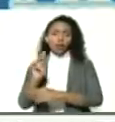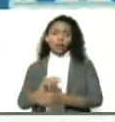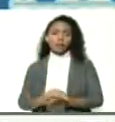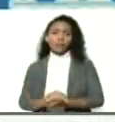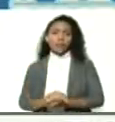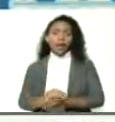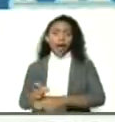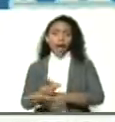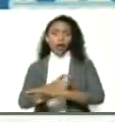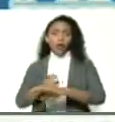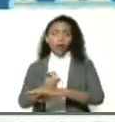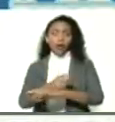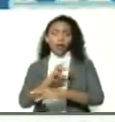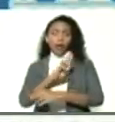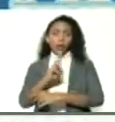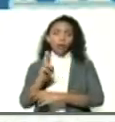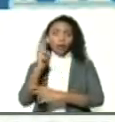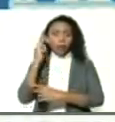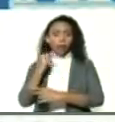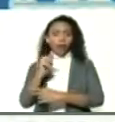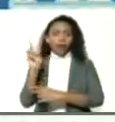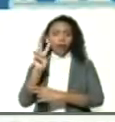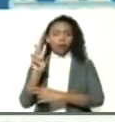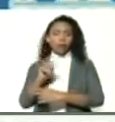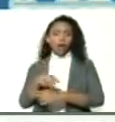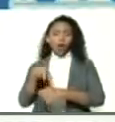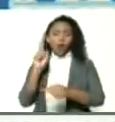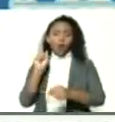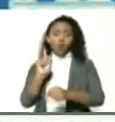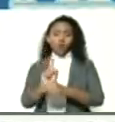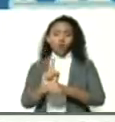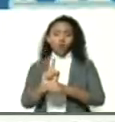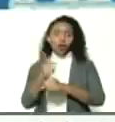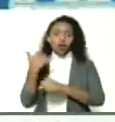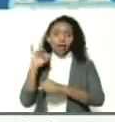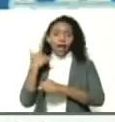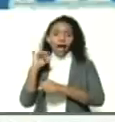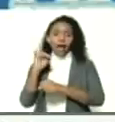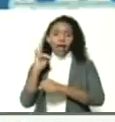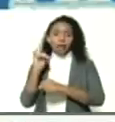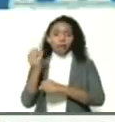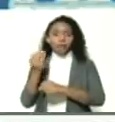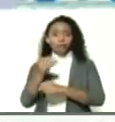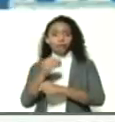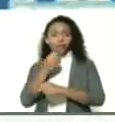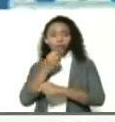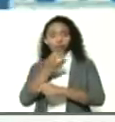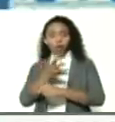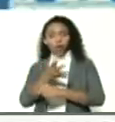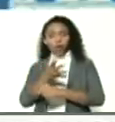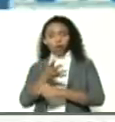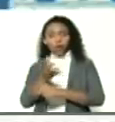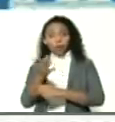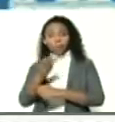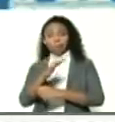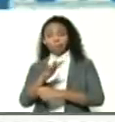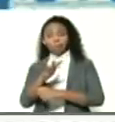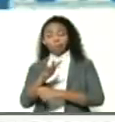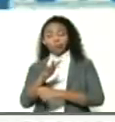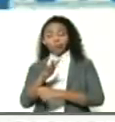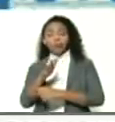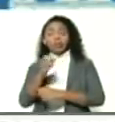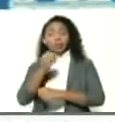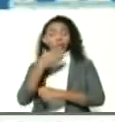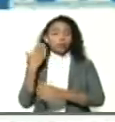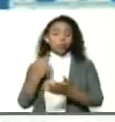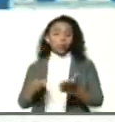el gobierno de la República Bolivariana de Venezuela, el único que existe por demás, bueno, pareciera perogrullo repetirlo, pero